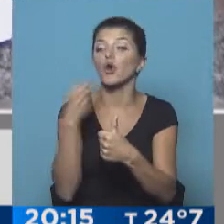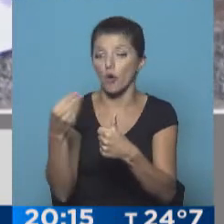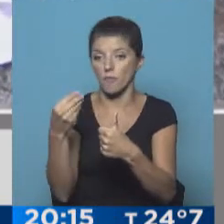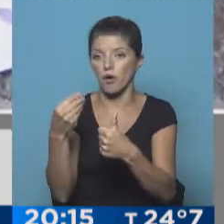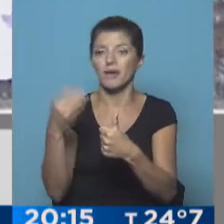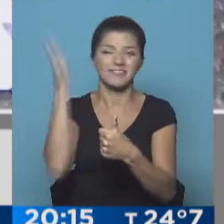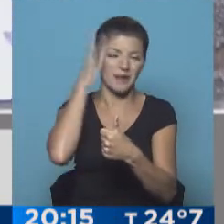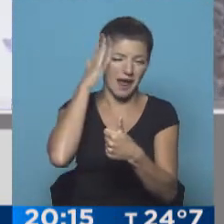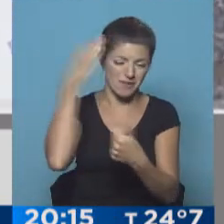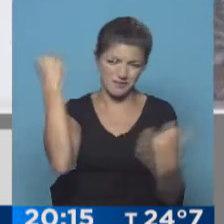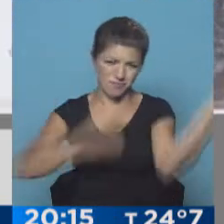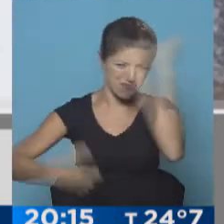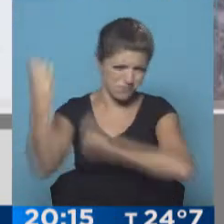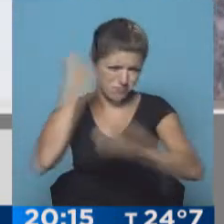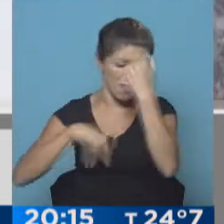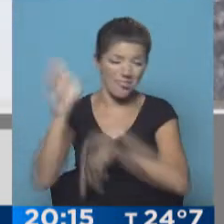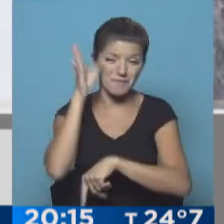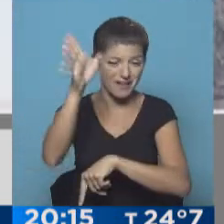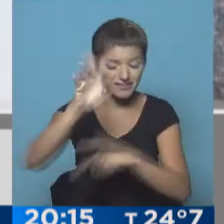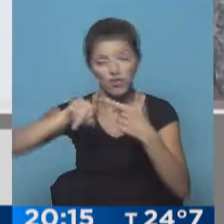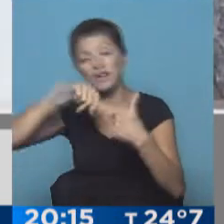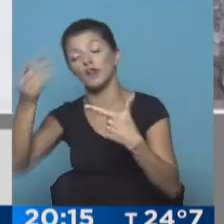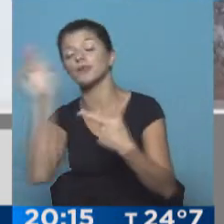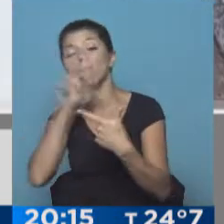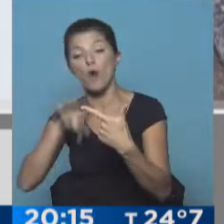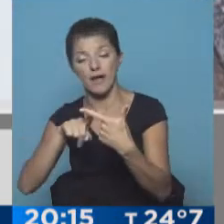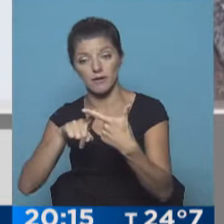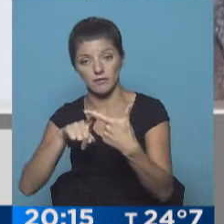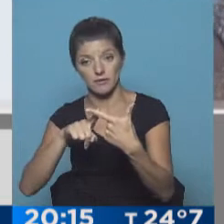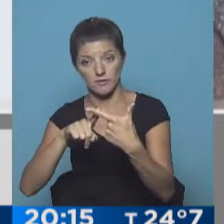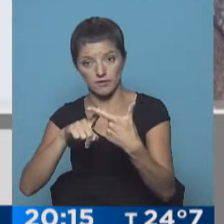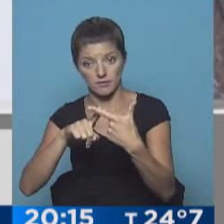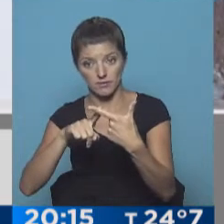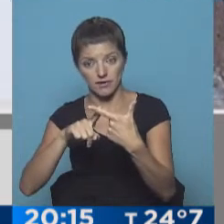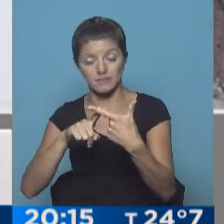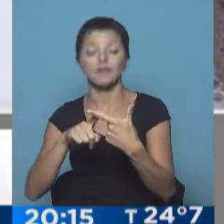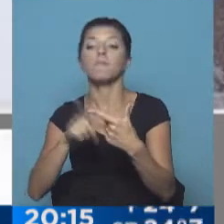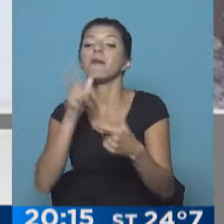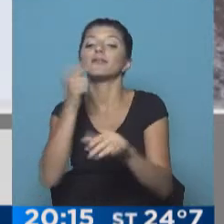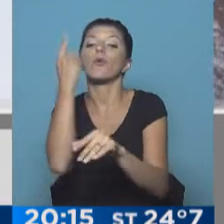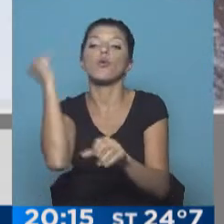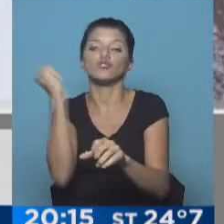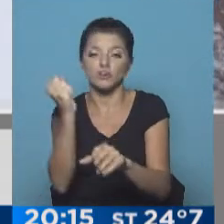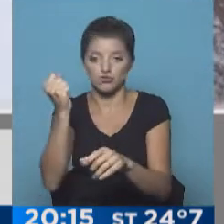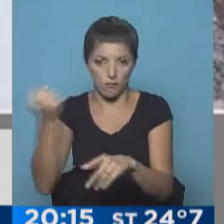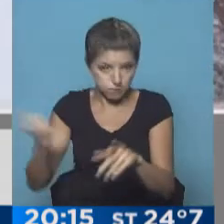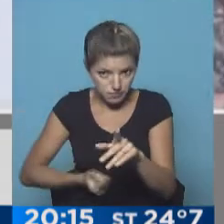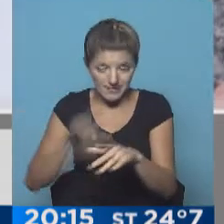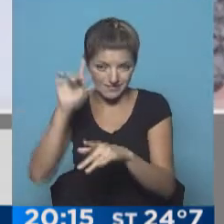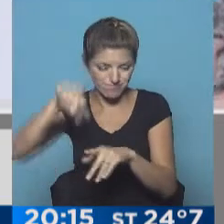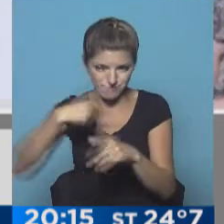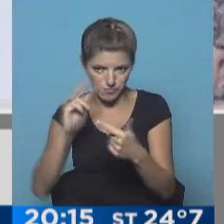traumatismos de cráneo, y la otra por una herida punzante a través de un arma blanca. Indudablemente,